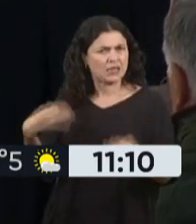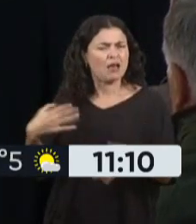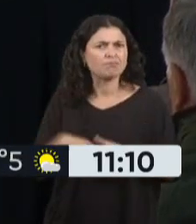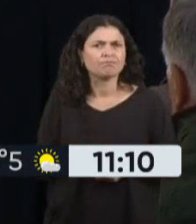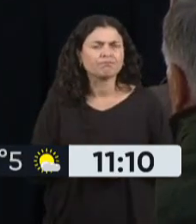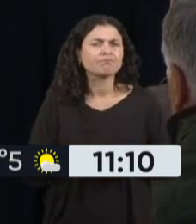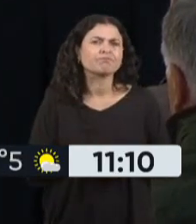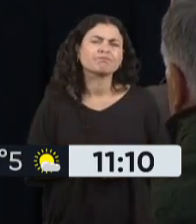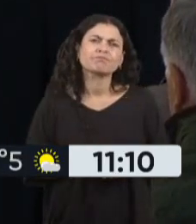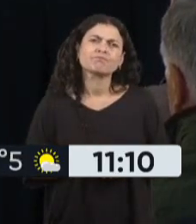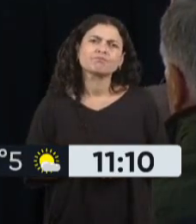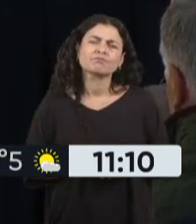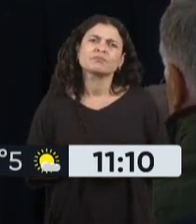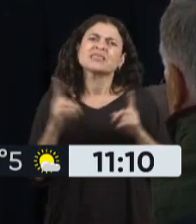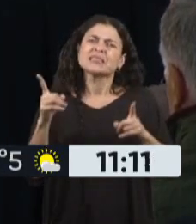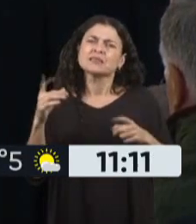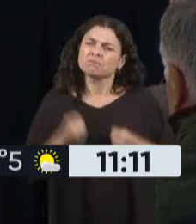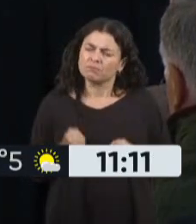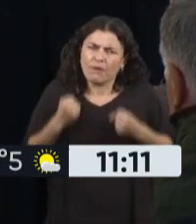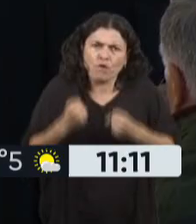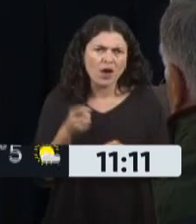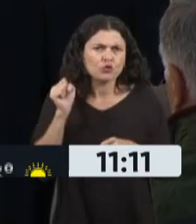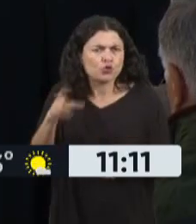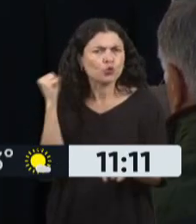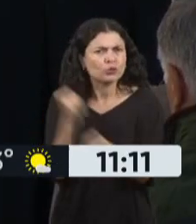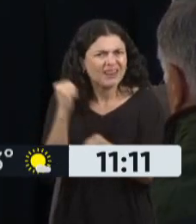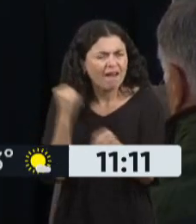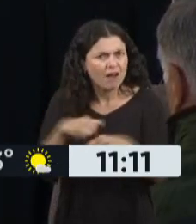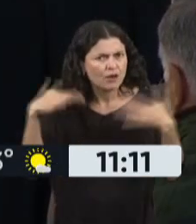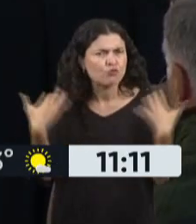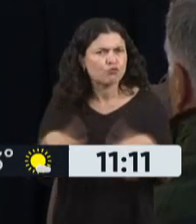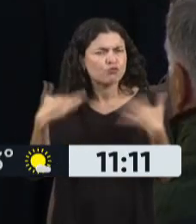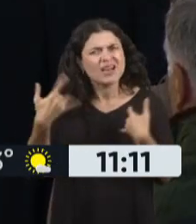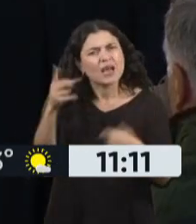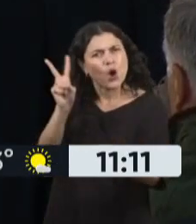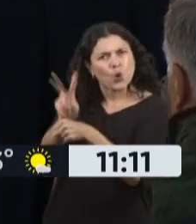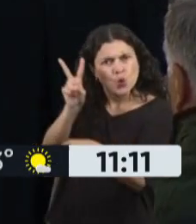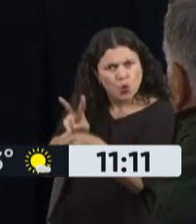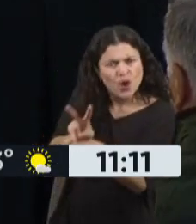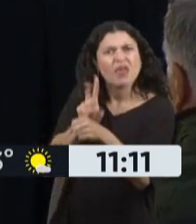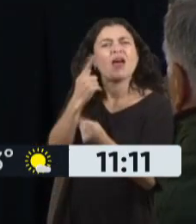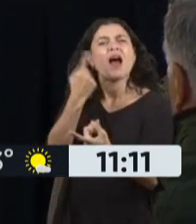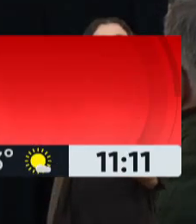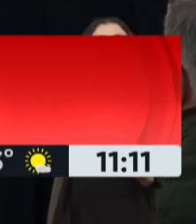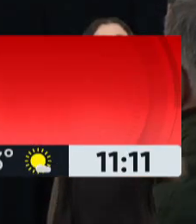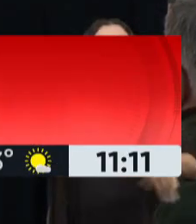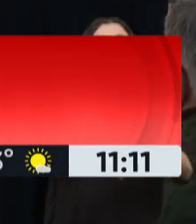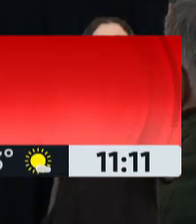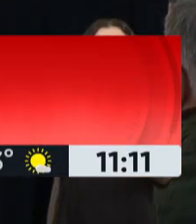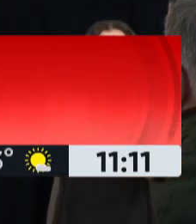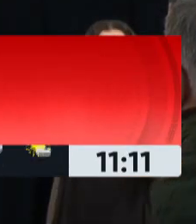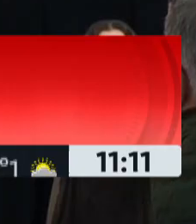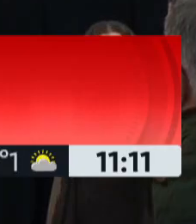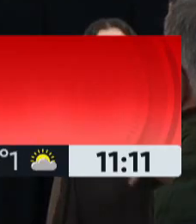exposición, y por su enorme trabajo sosteniendo y defendiendo los valores de la República en